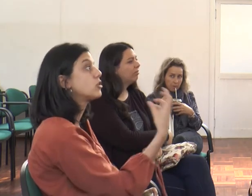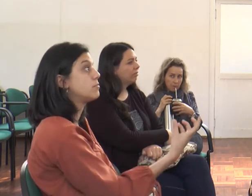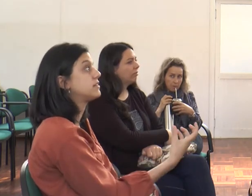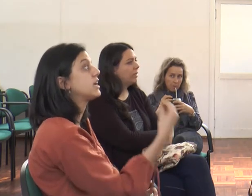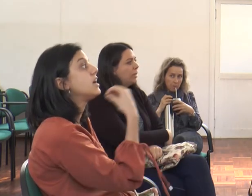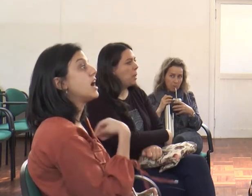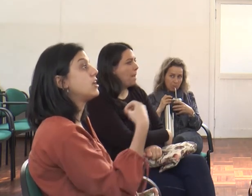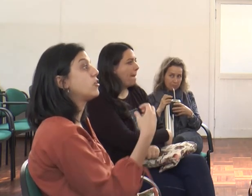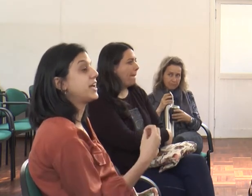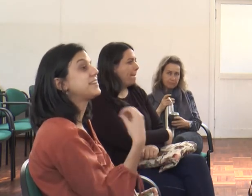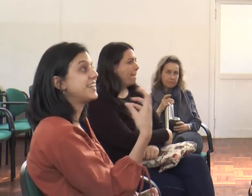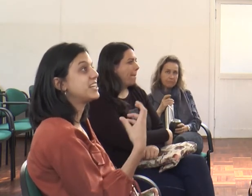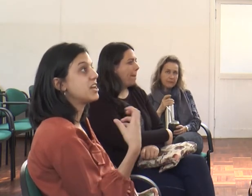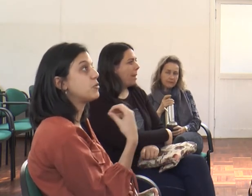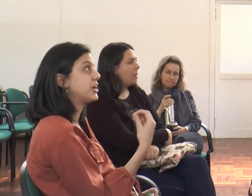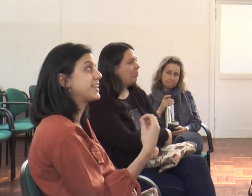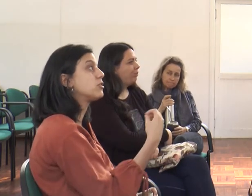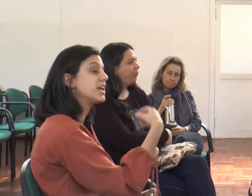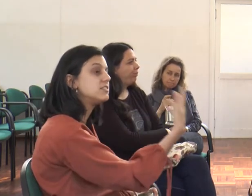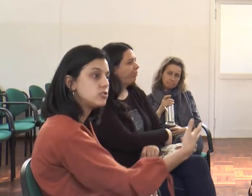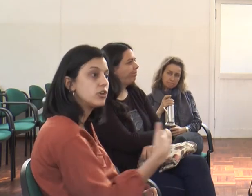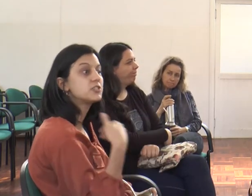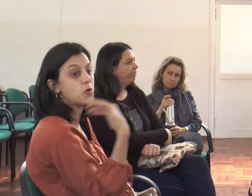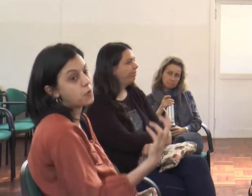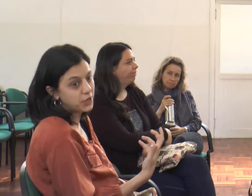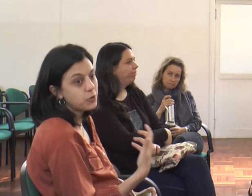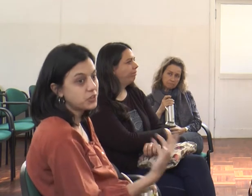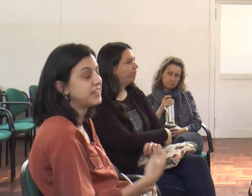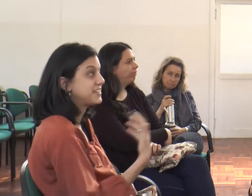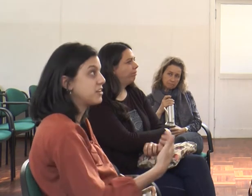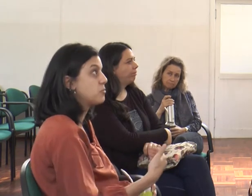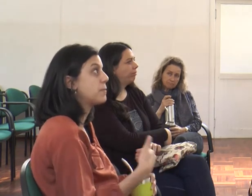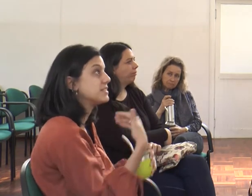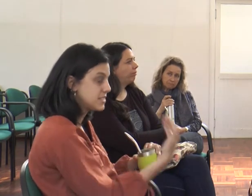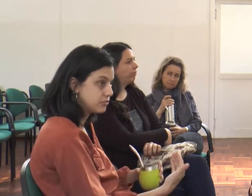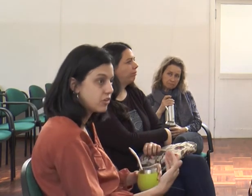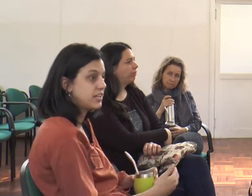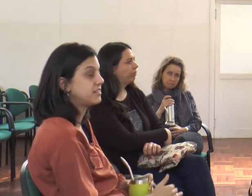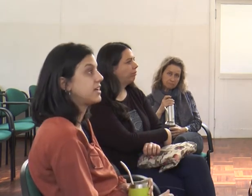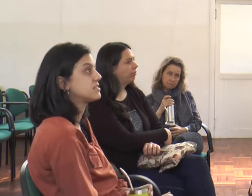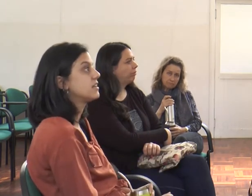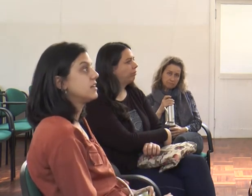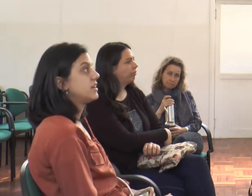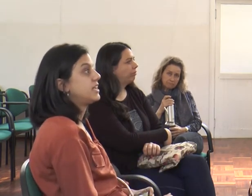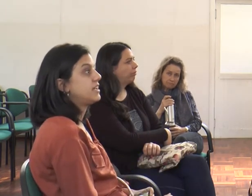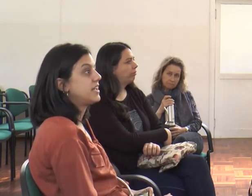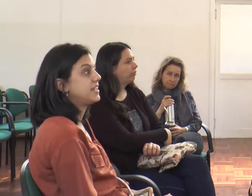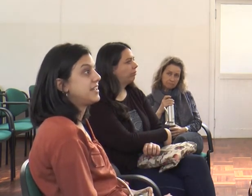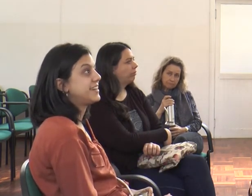no solamente a los que tienen el poder de tomar las decisiones o, bueno, ustedes que están como pensando en estas...